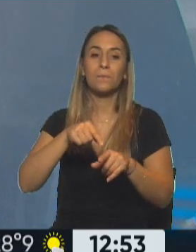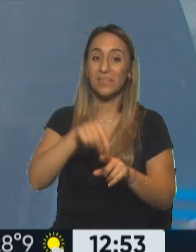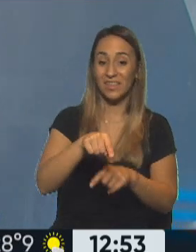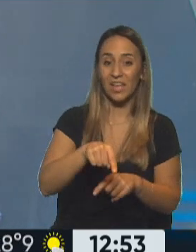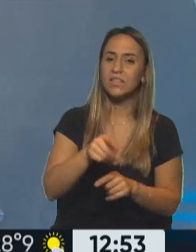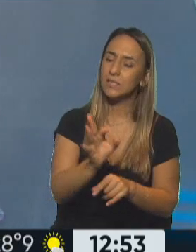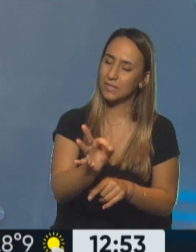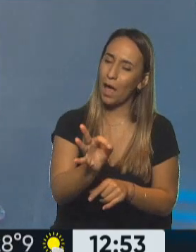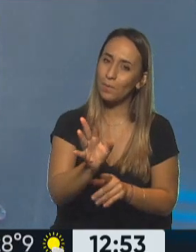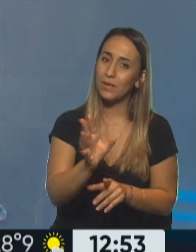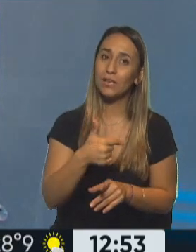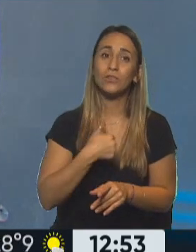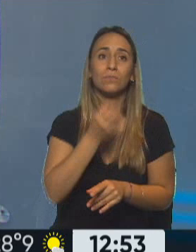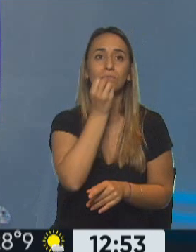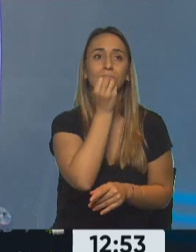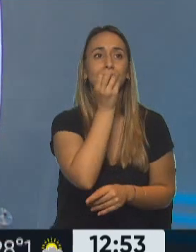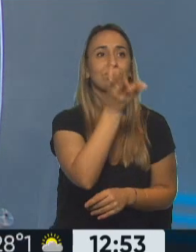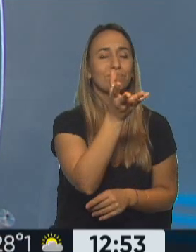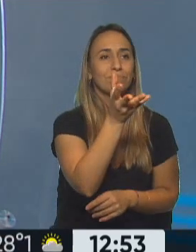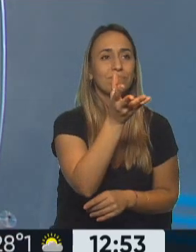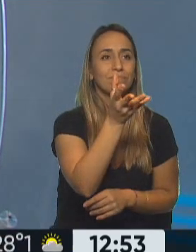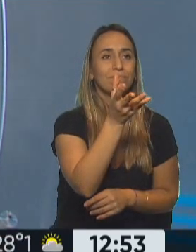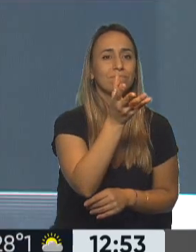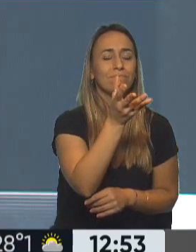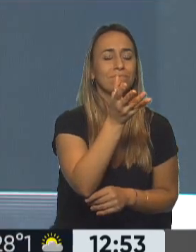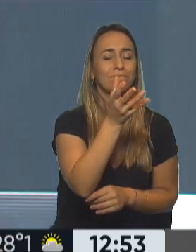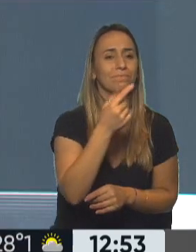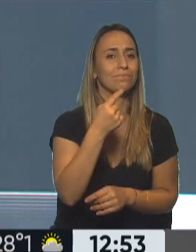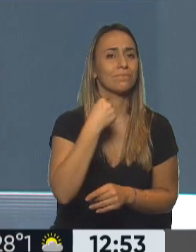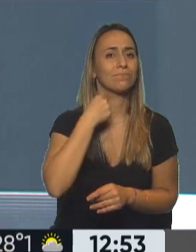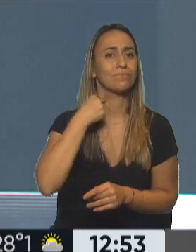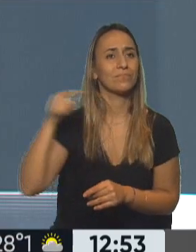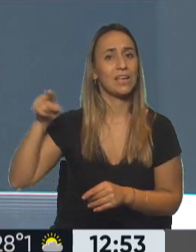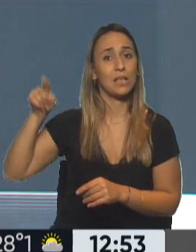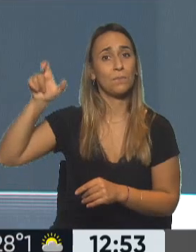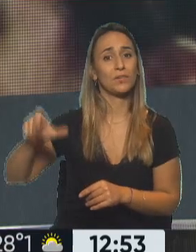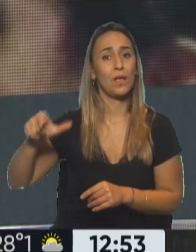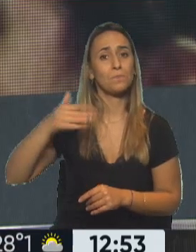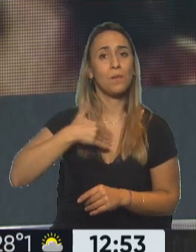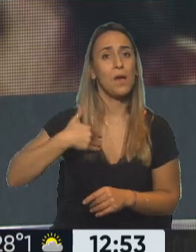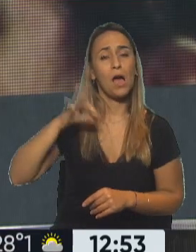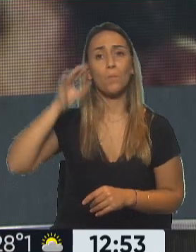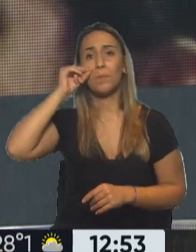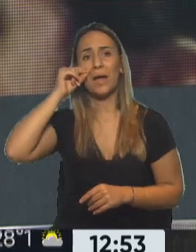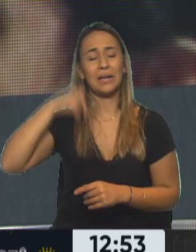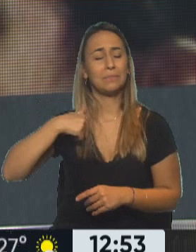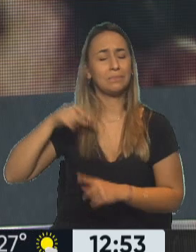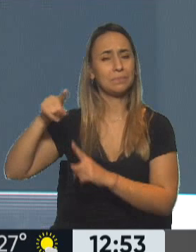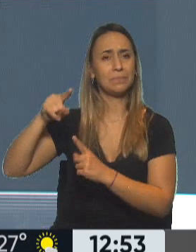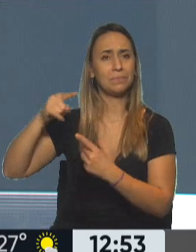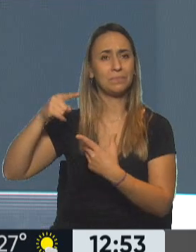sabe que lo que diga afecta a aquel o aquella que quiere, Claro. que es a su mamá o a su papá. Por eso es una